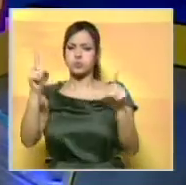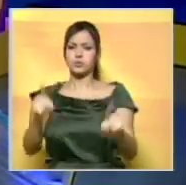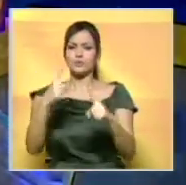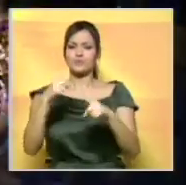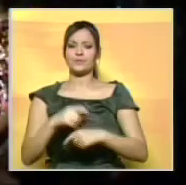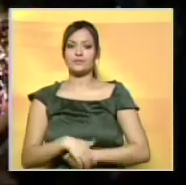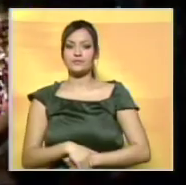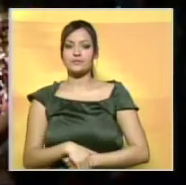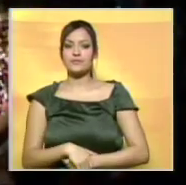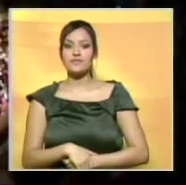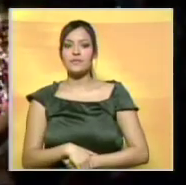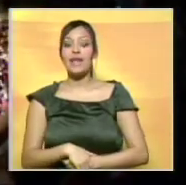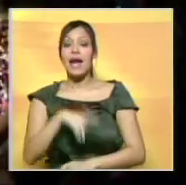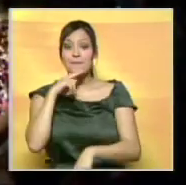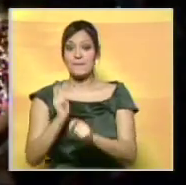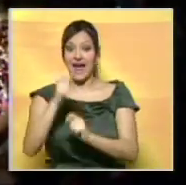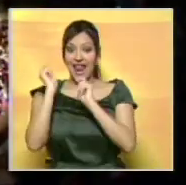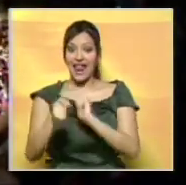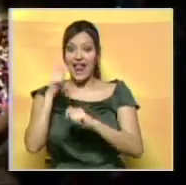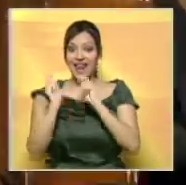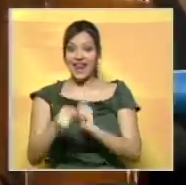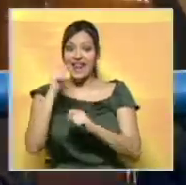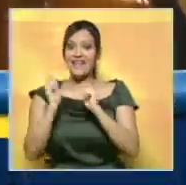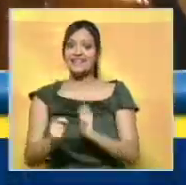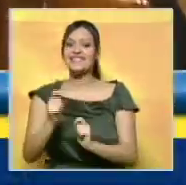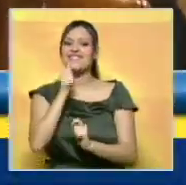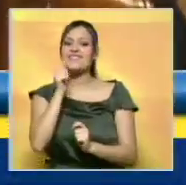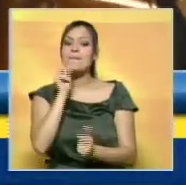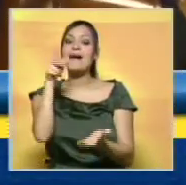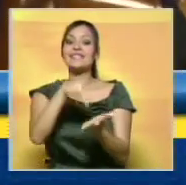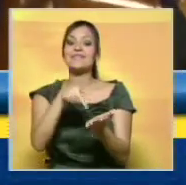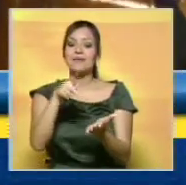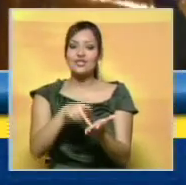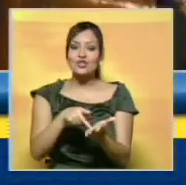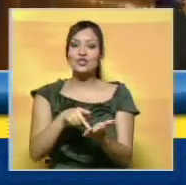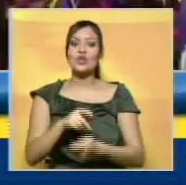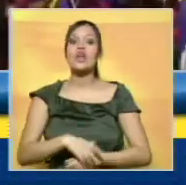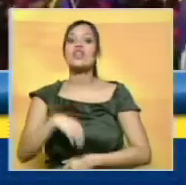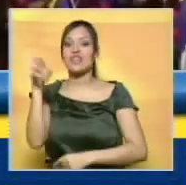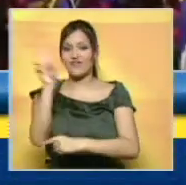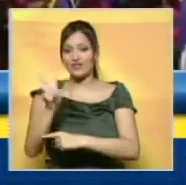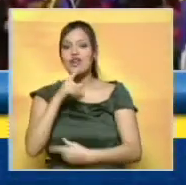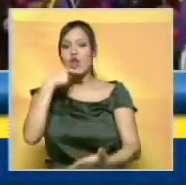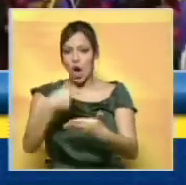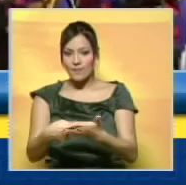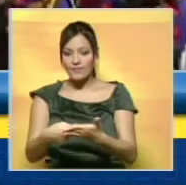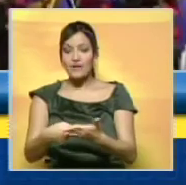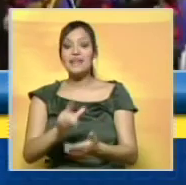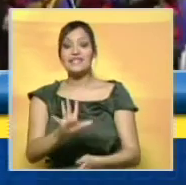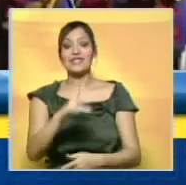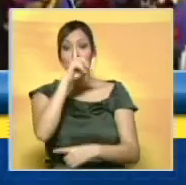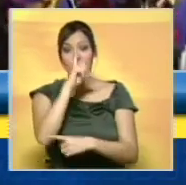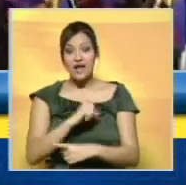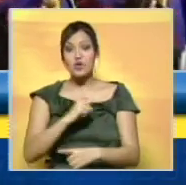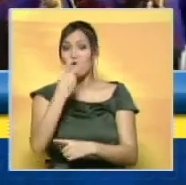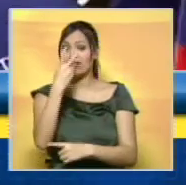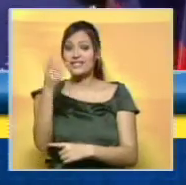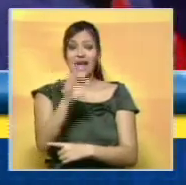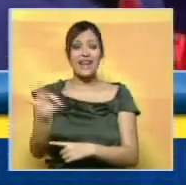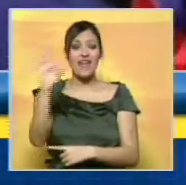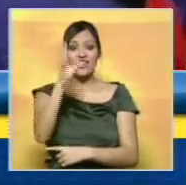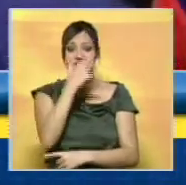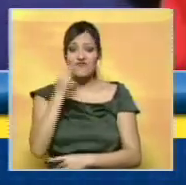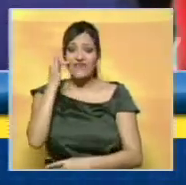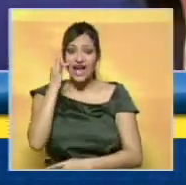Gustavo Dudamel. Las maracas sonaron en París con la interpretación de Aries de Venezuela. Después de casi 5 años sin visitar la capital